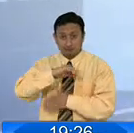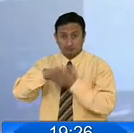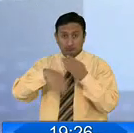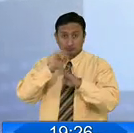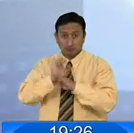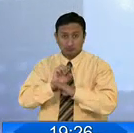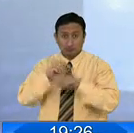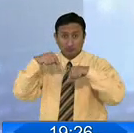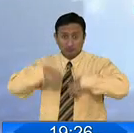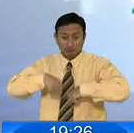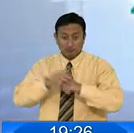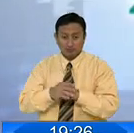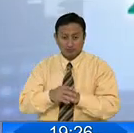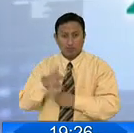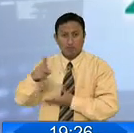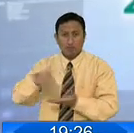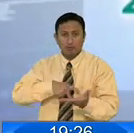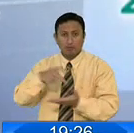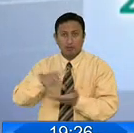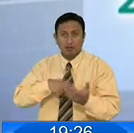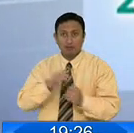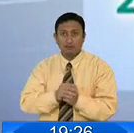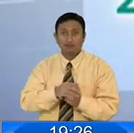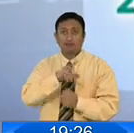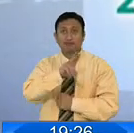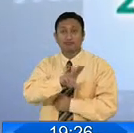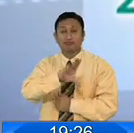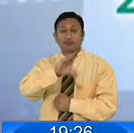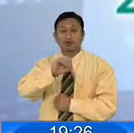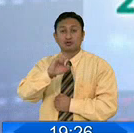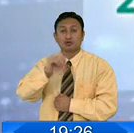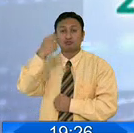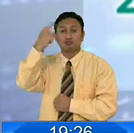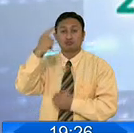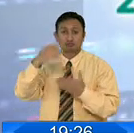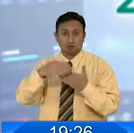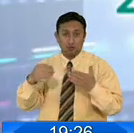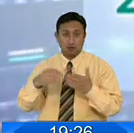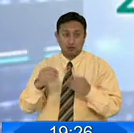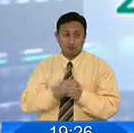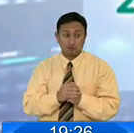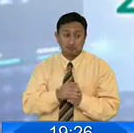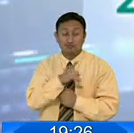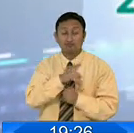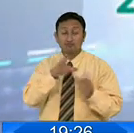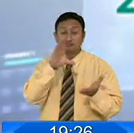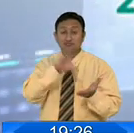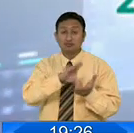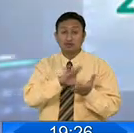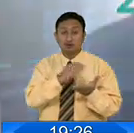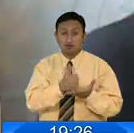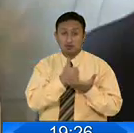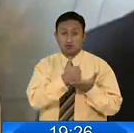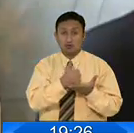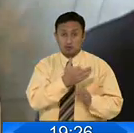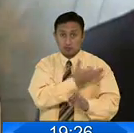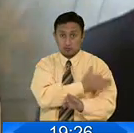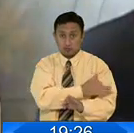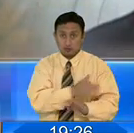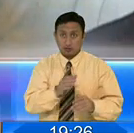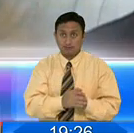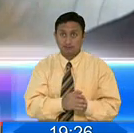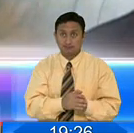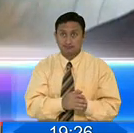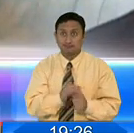nacional exigen el pago de más de 200 millones de dólares a los centros de diálisis. Y el miedo a